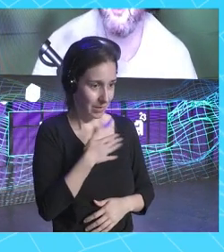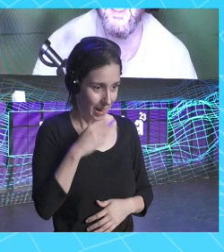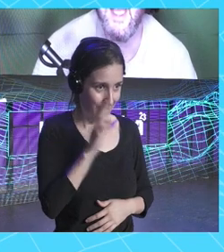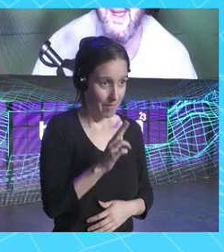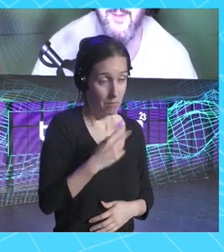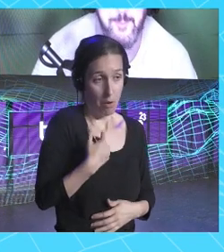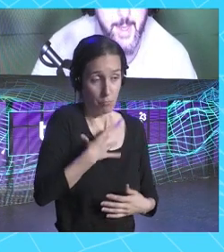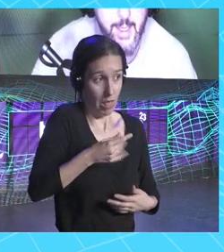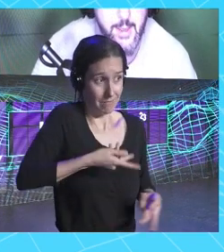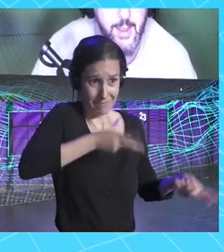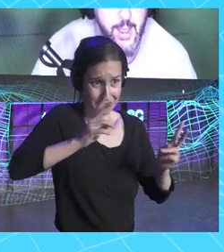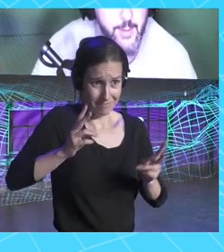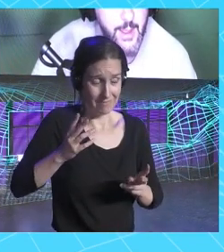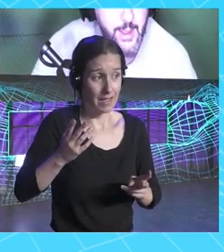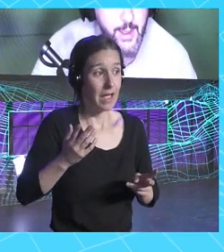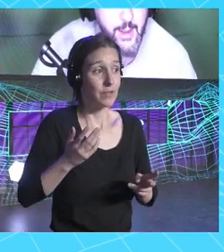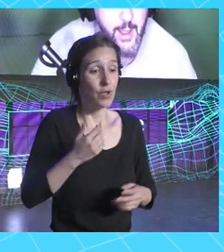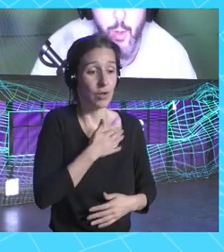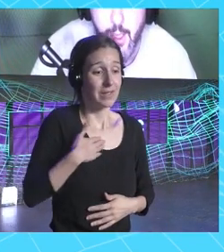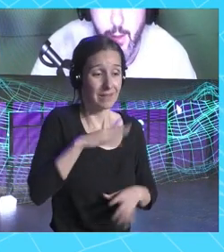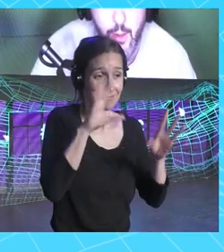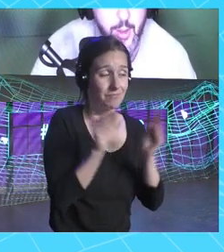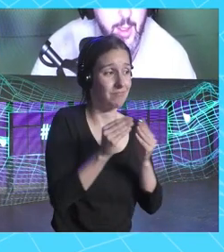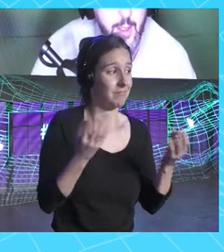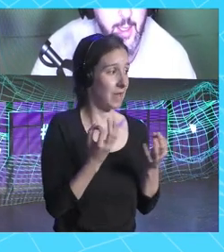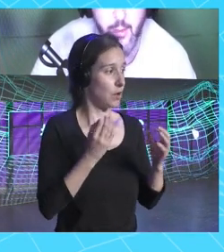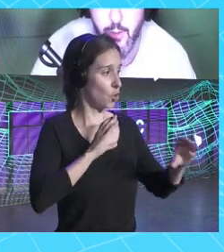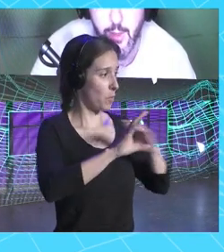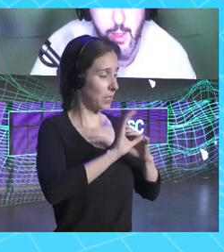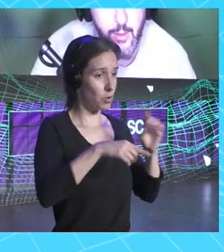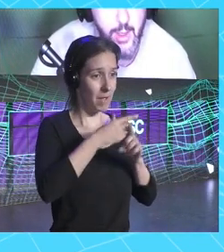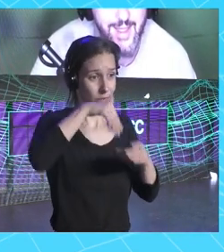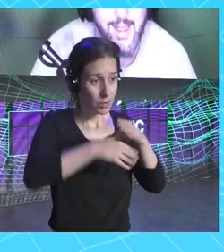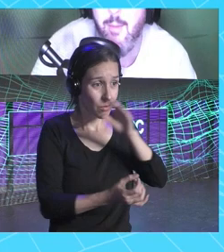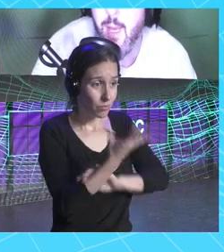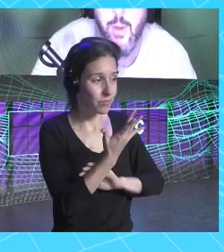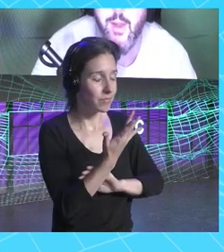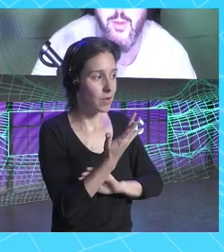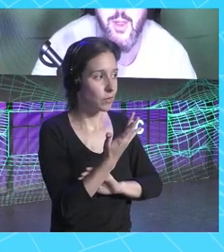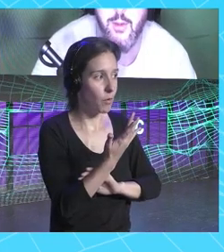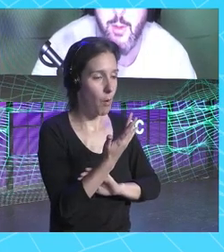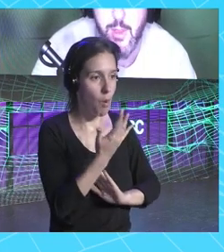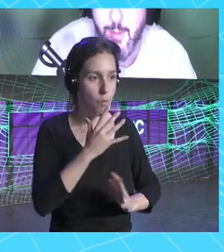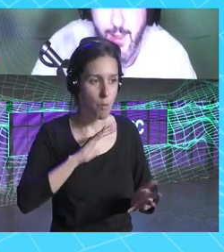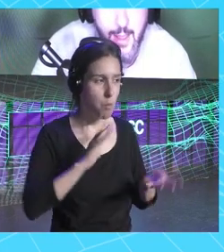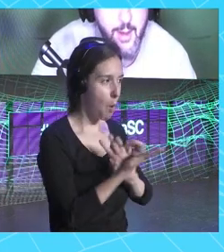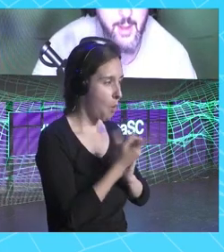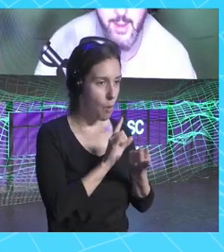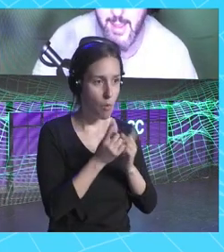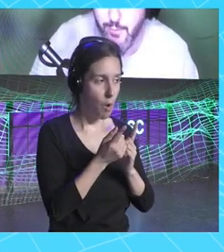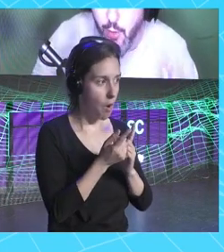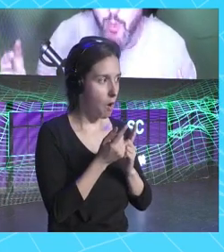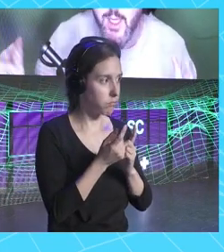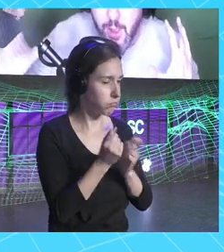con mi charla Es que la comunicación y la creación de contenido está cambiando a un ritmo que no nos podemos ni imaginar y